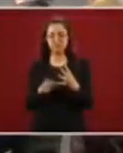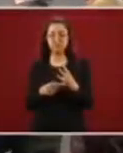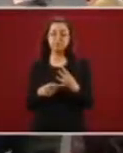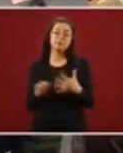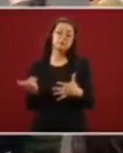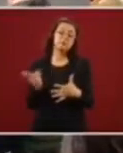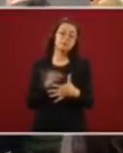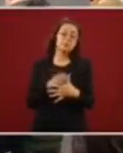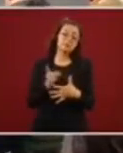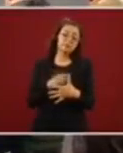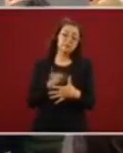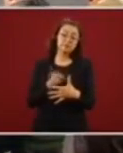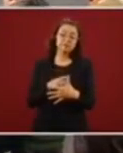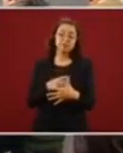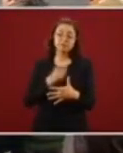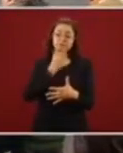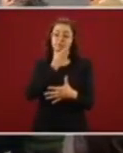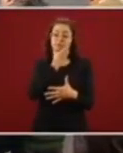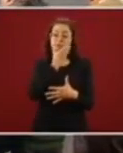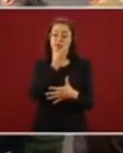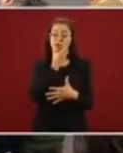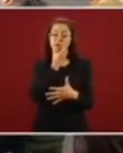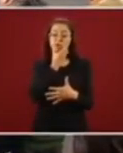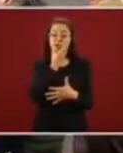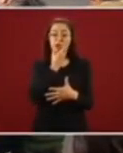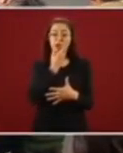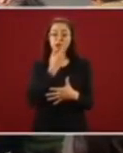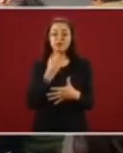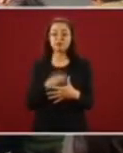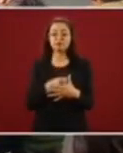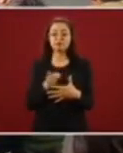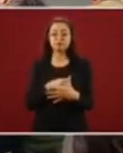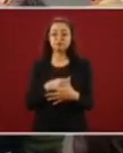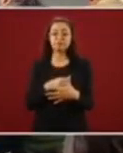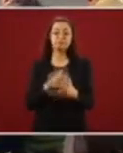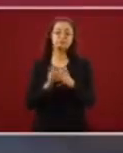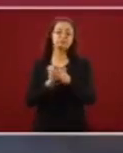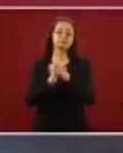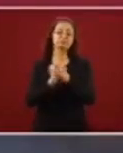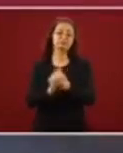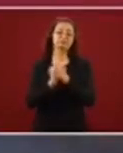quinto es una rifa.